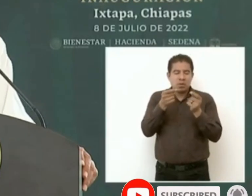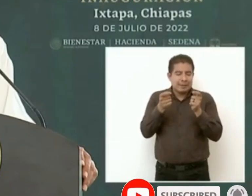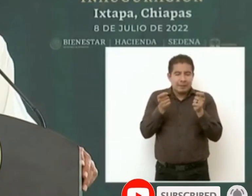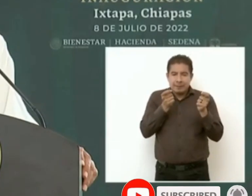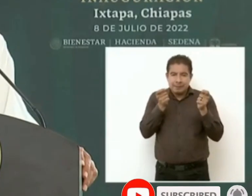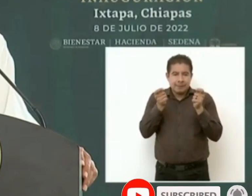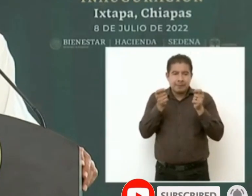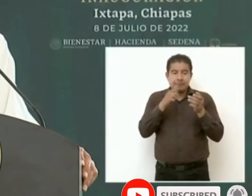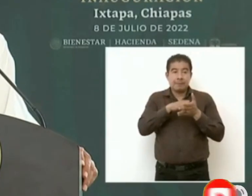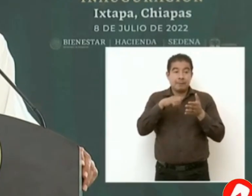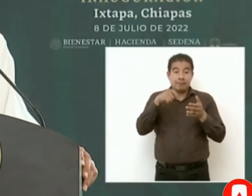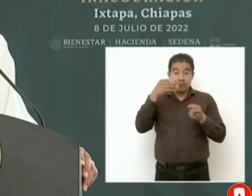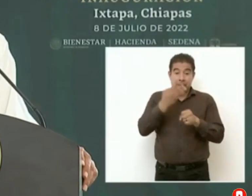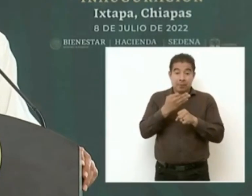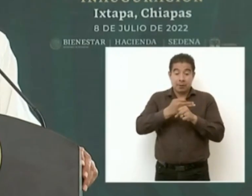con la inflación,